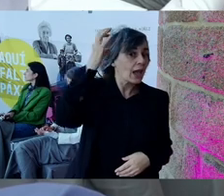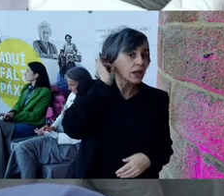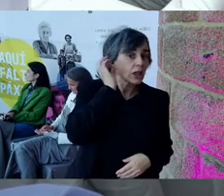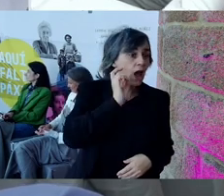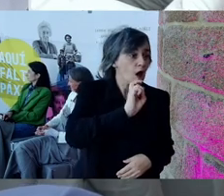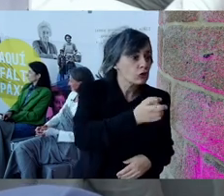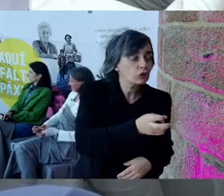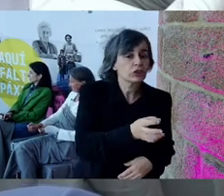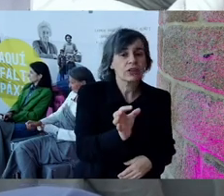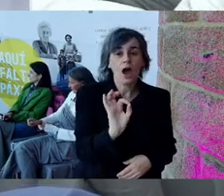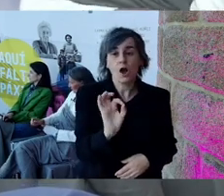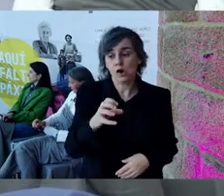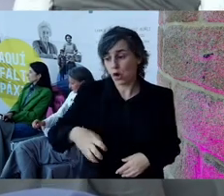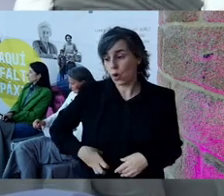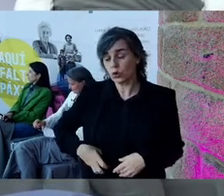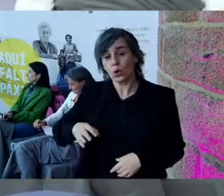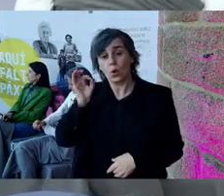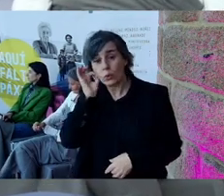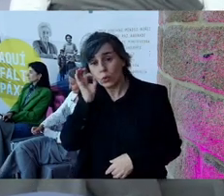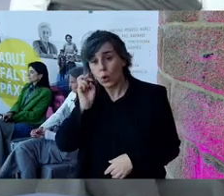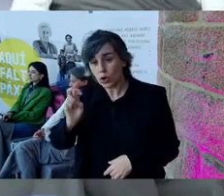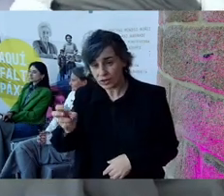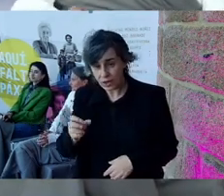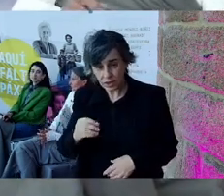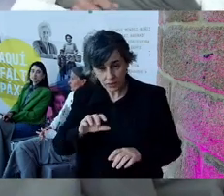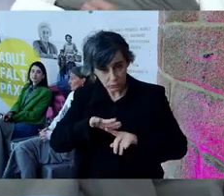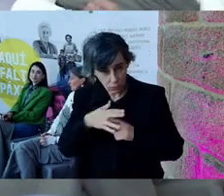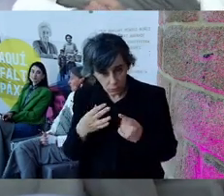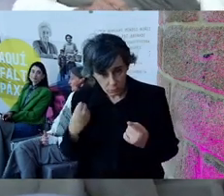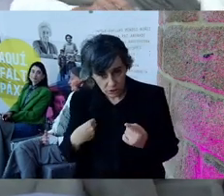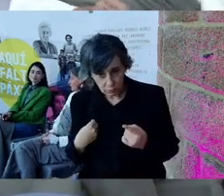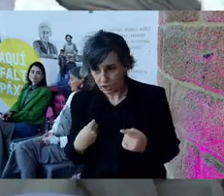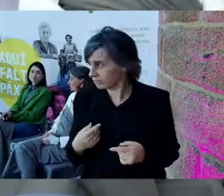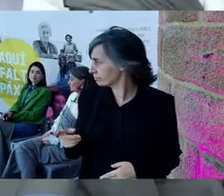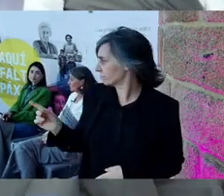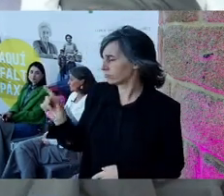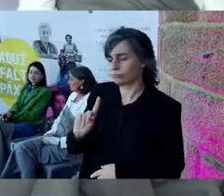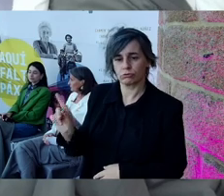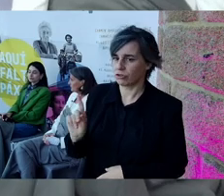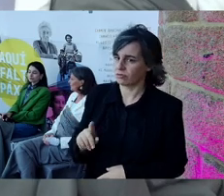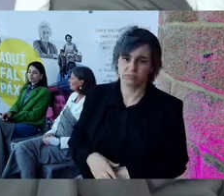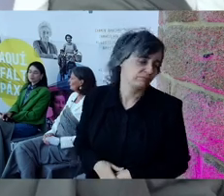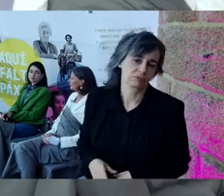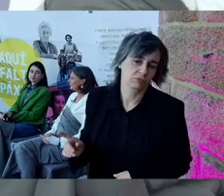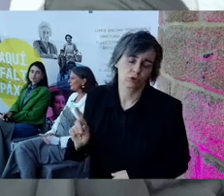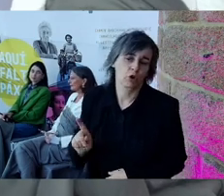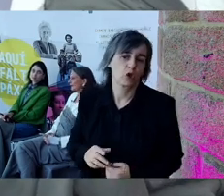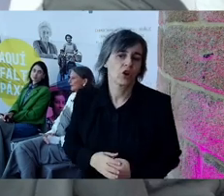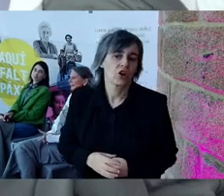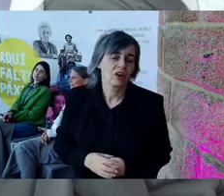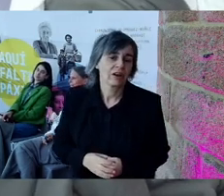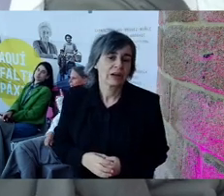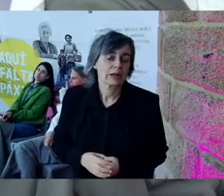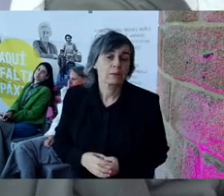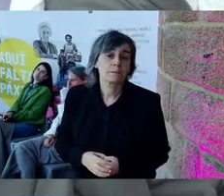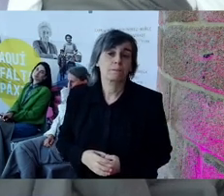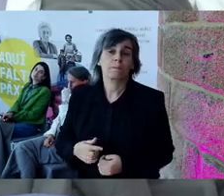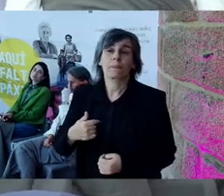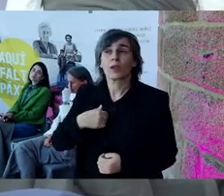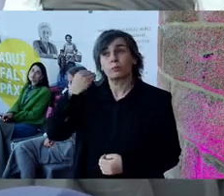se outras raíñas ou outras nobres da época facían isto. No, que sepamos, no. A